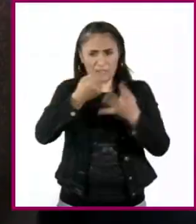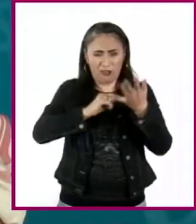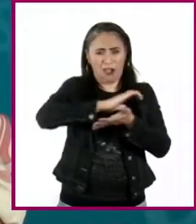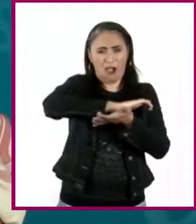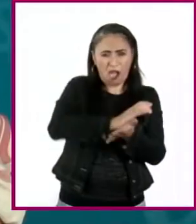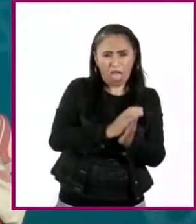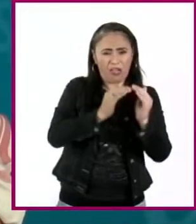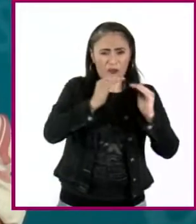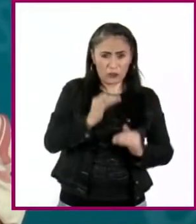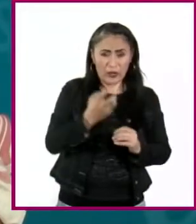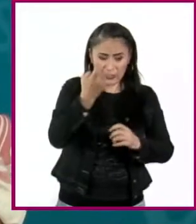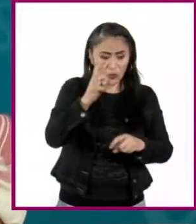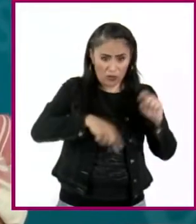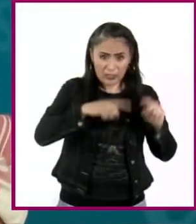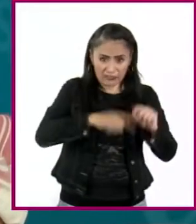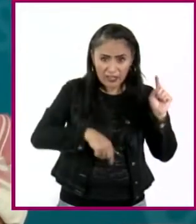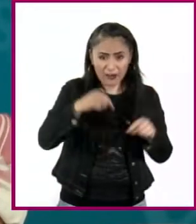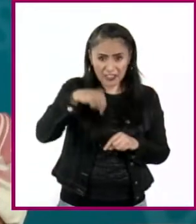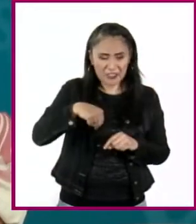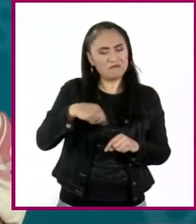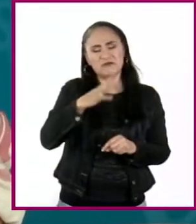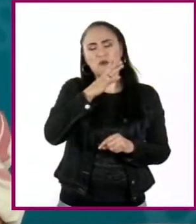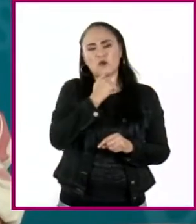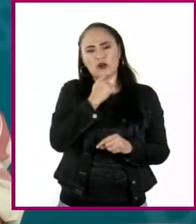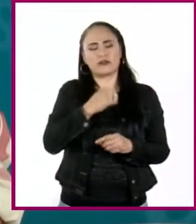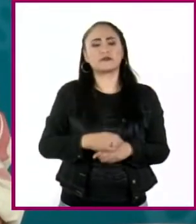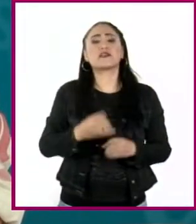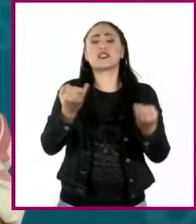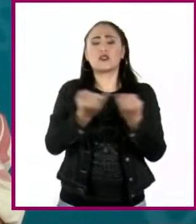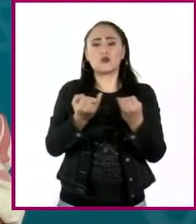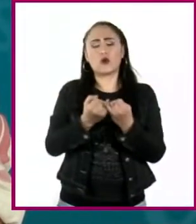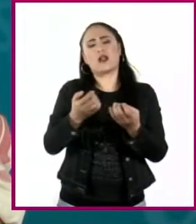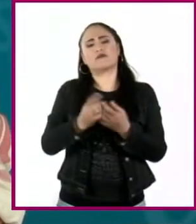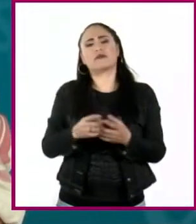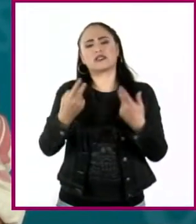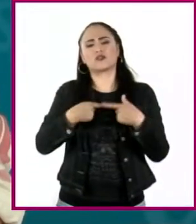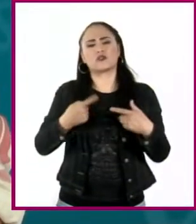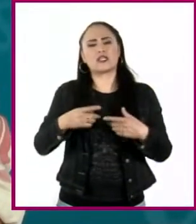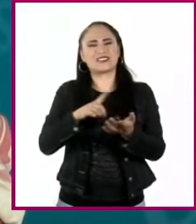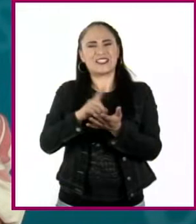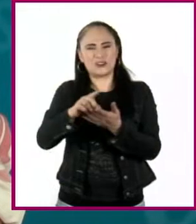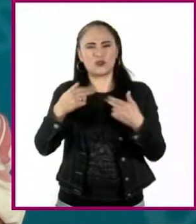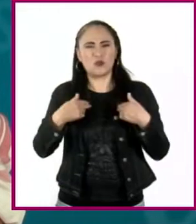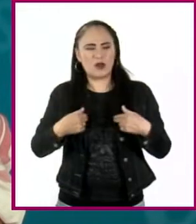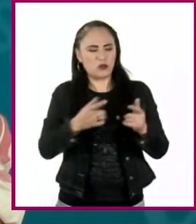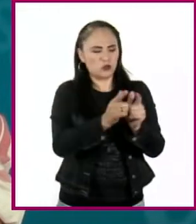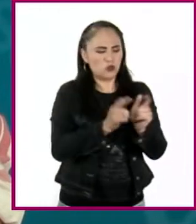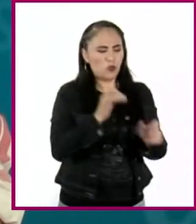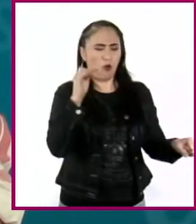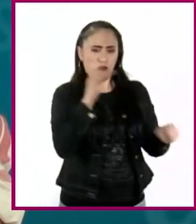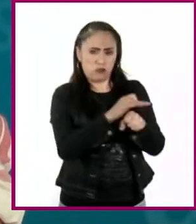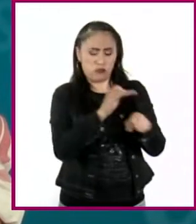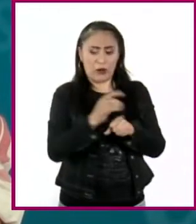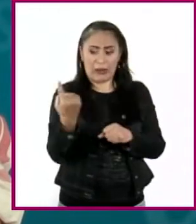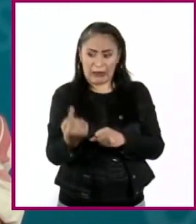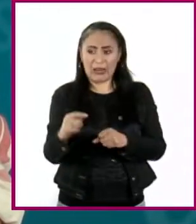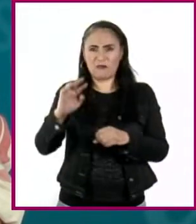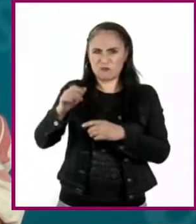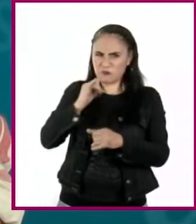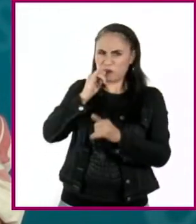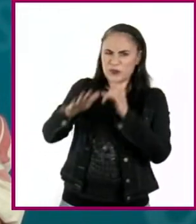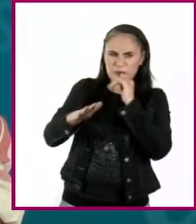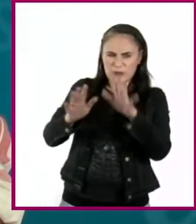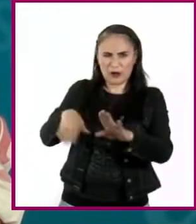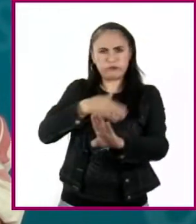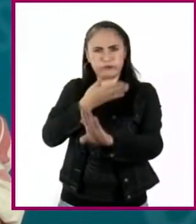afromexicanos. En el mismo informe se dice que incluso defensores de derechos humanos de estas poblaciones han sufrido violencia y amenazas que atentan